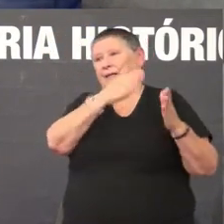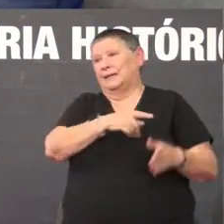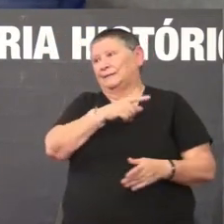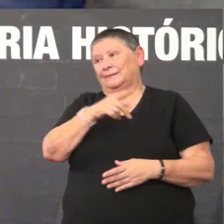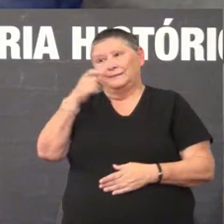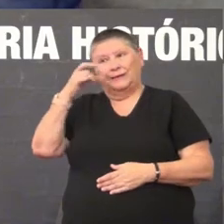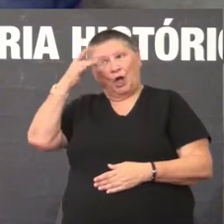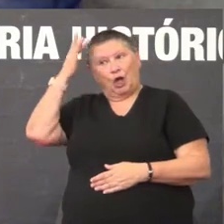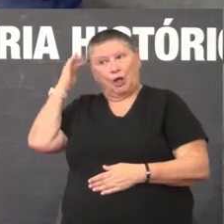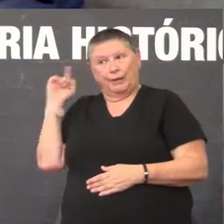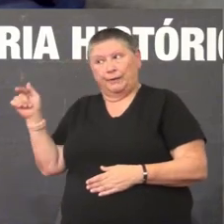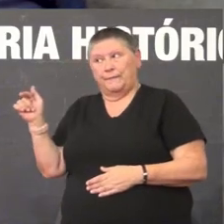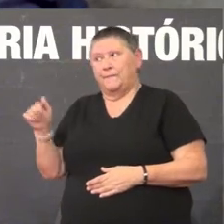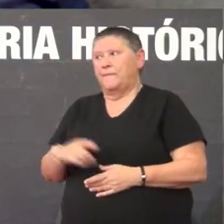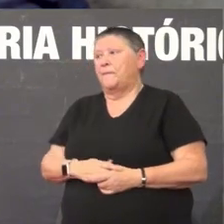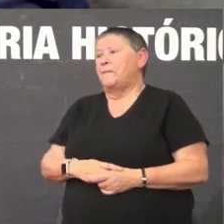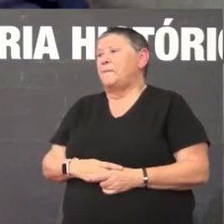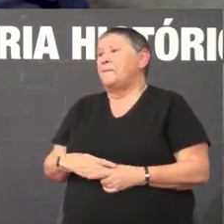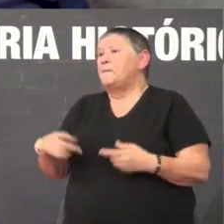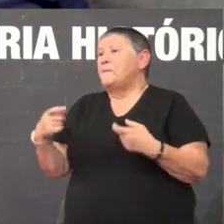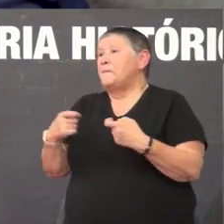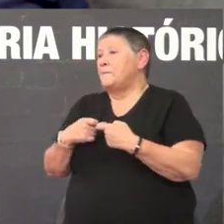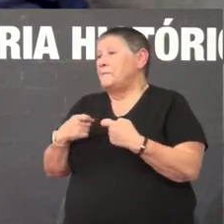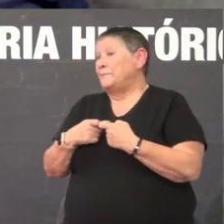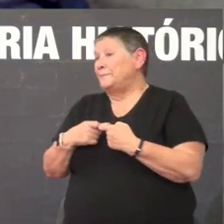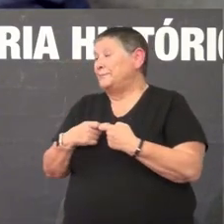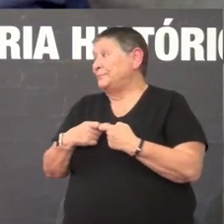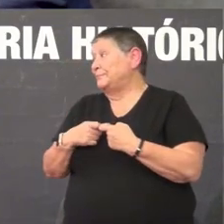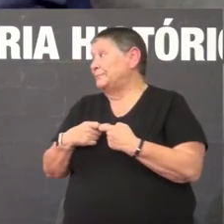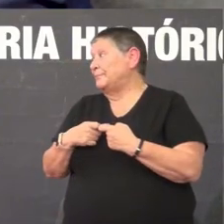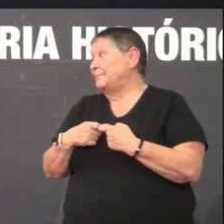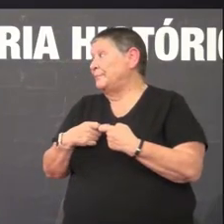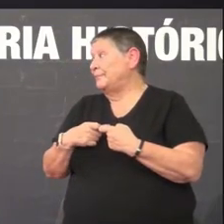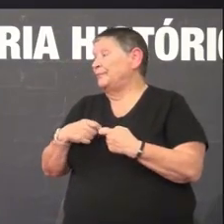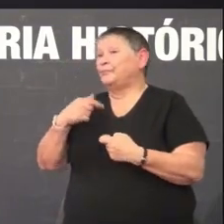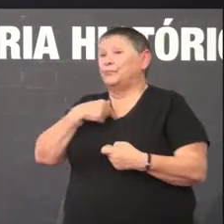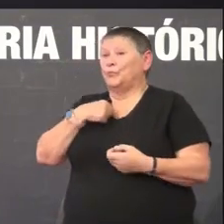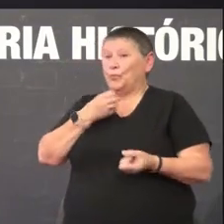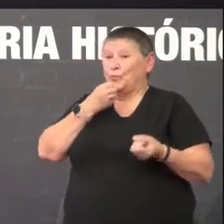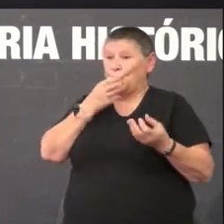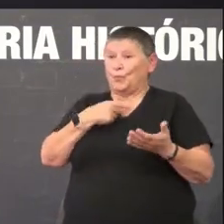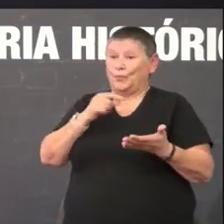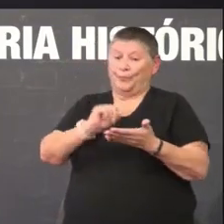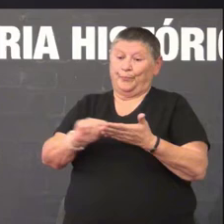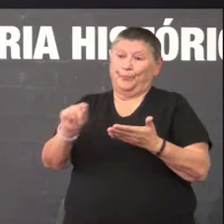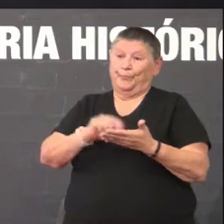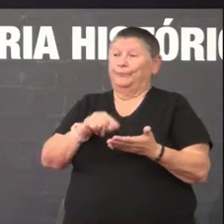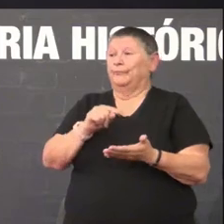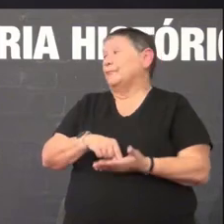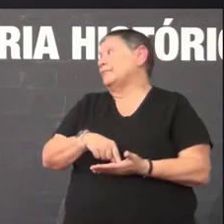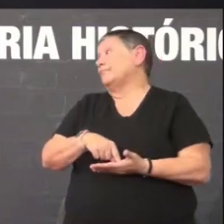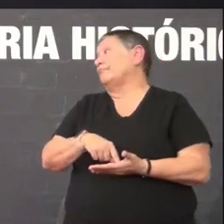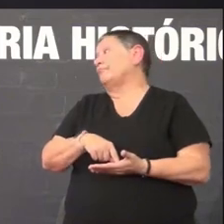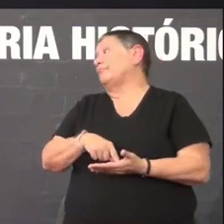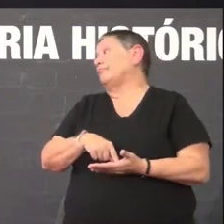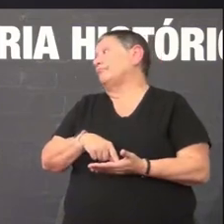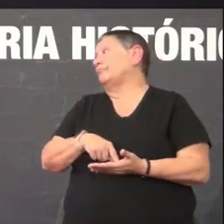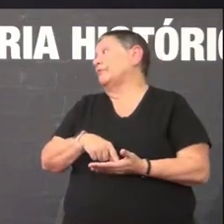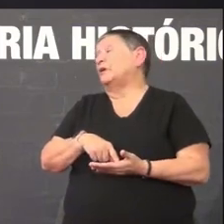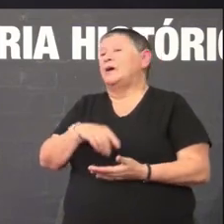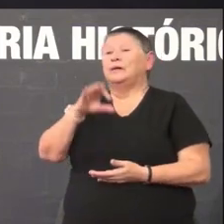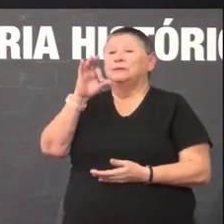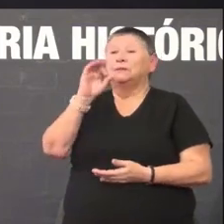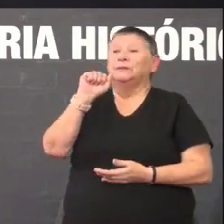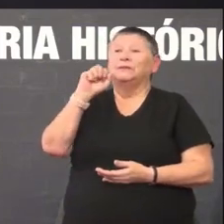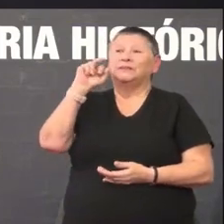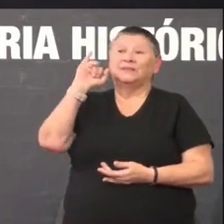verdad que, según cuento yo en el libro, desmentido por Alberto Sainz,